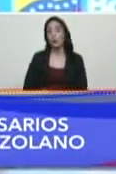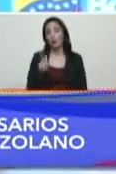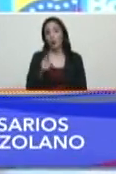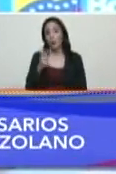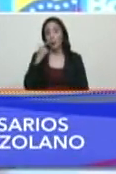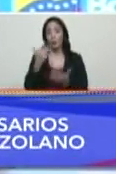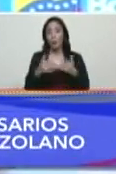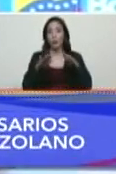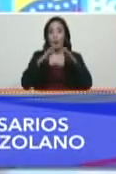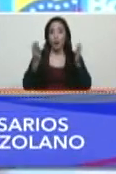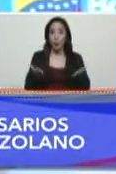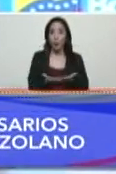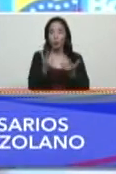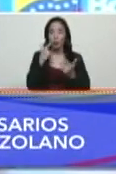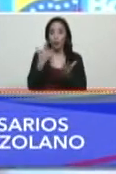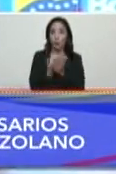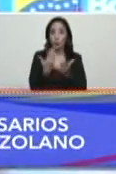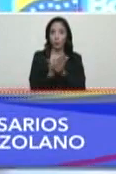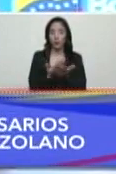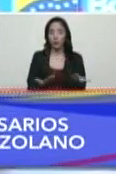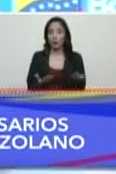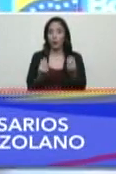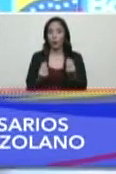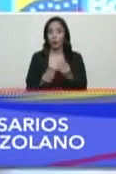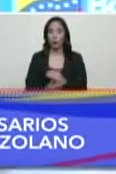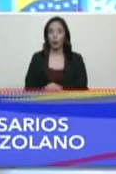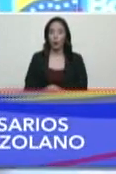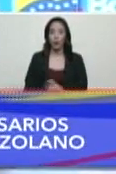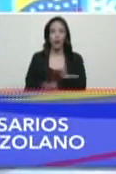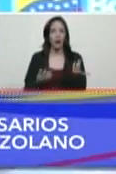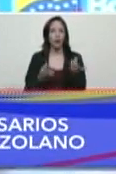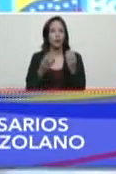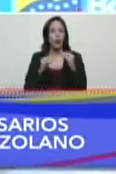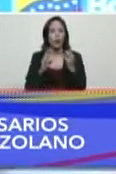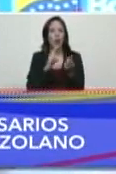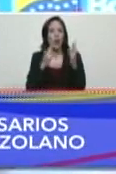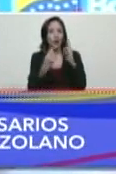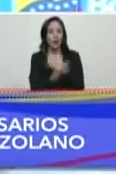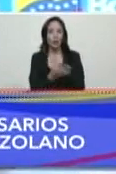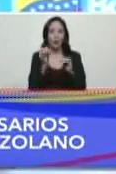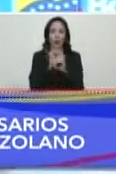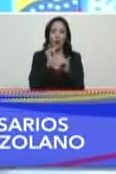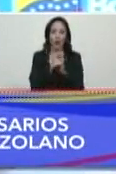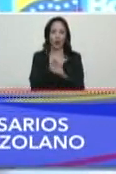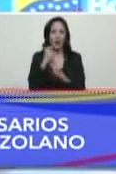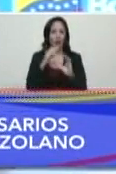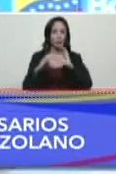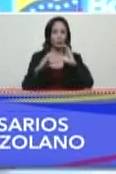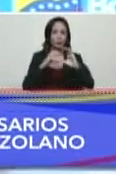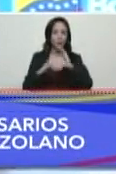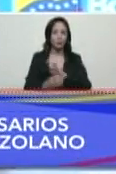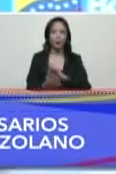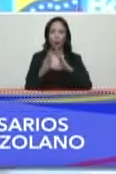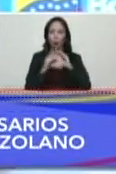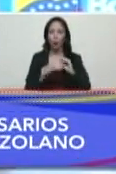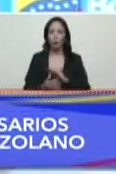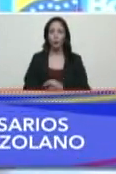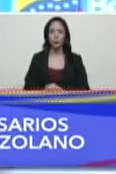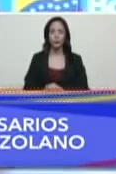estamos viviendo. El sistema de las redes sociales, de las telecomunicaciones,